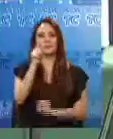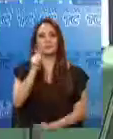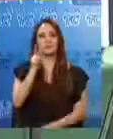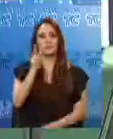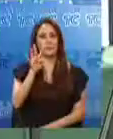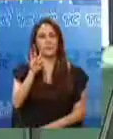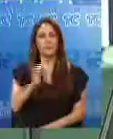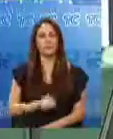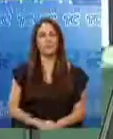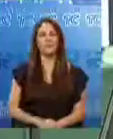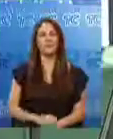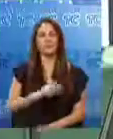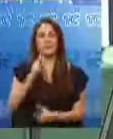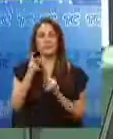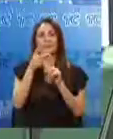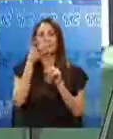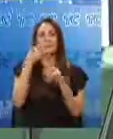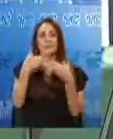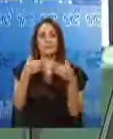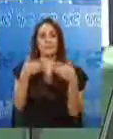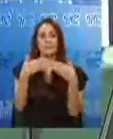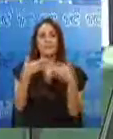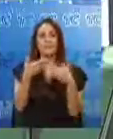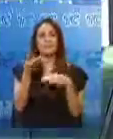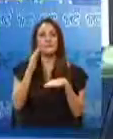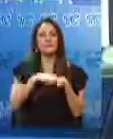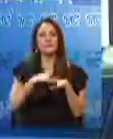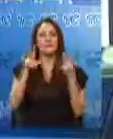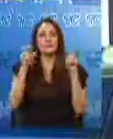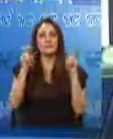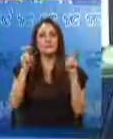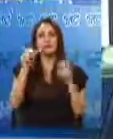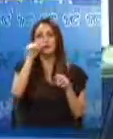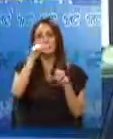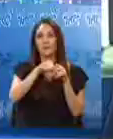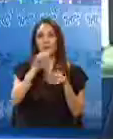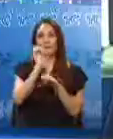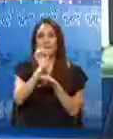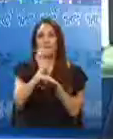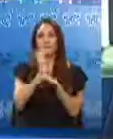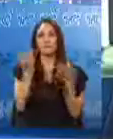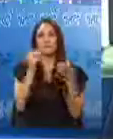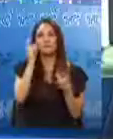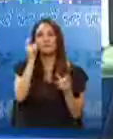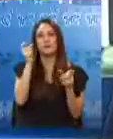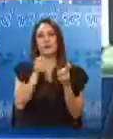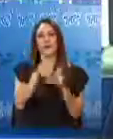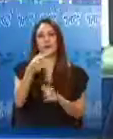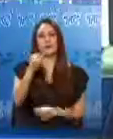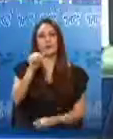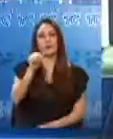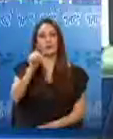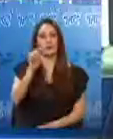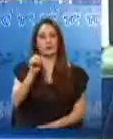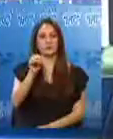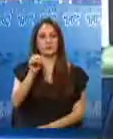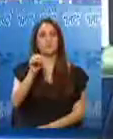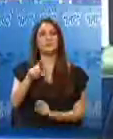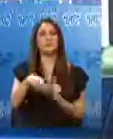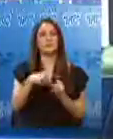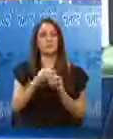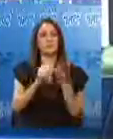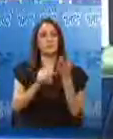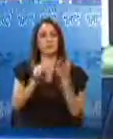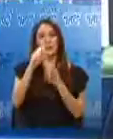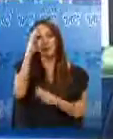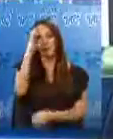la segunda asistencia penal proveniente de Panamá en torno al caso Petroecuador fue entregada al fiscal general Galo Chiriboga. Mientras tanto, el ministro